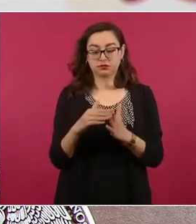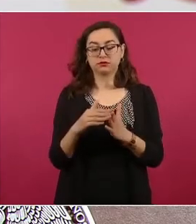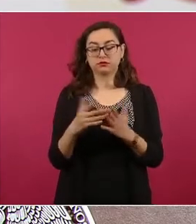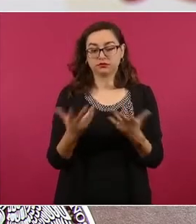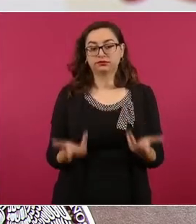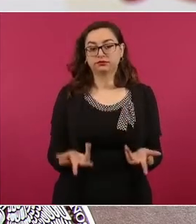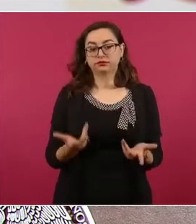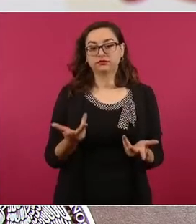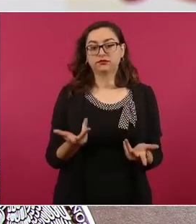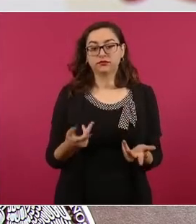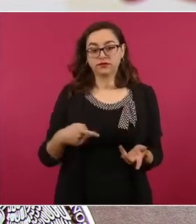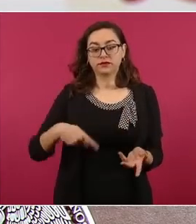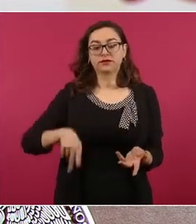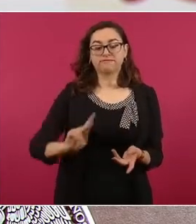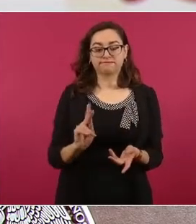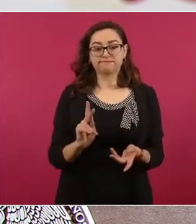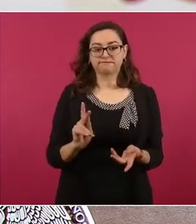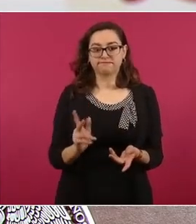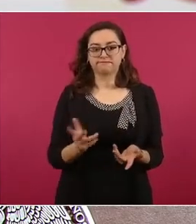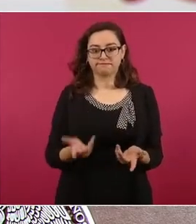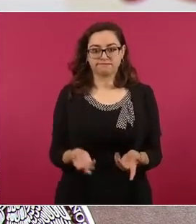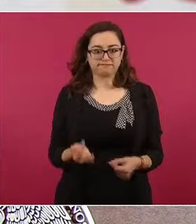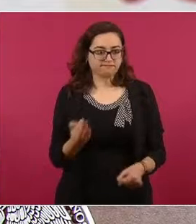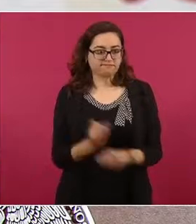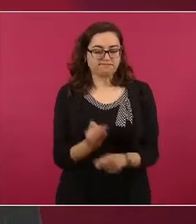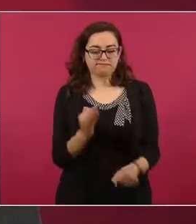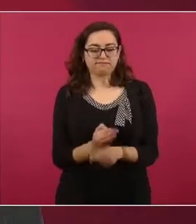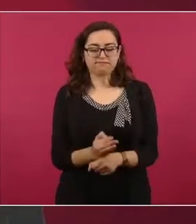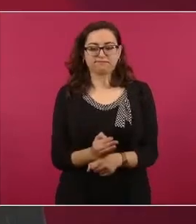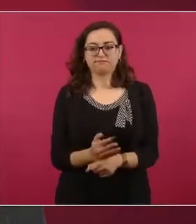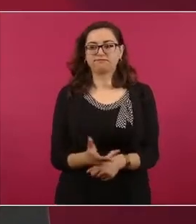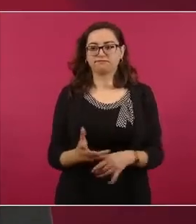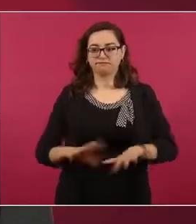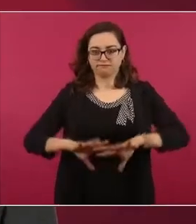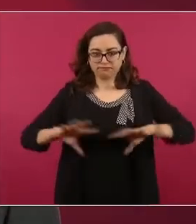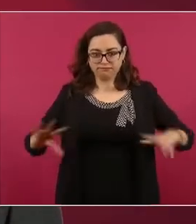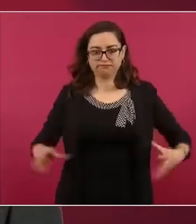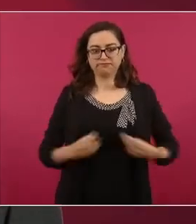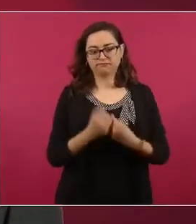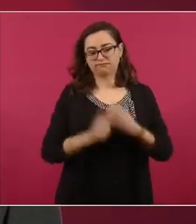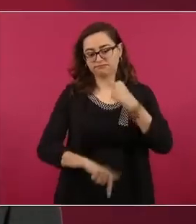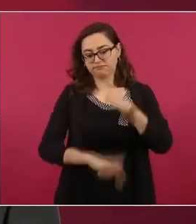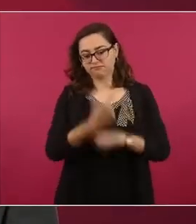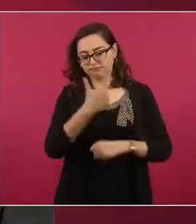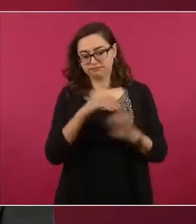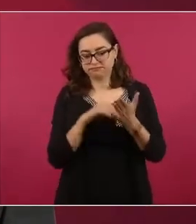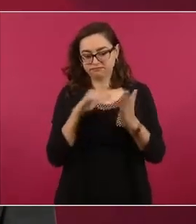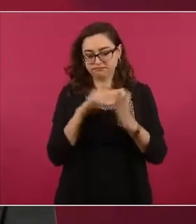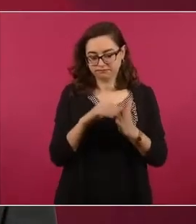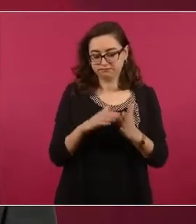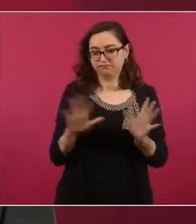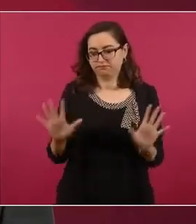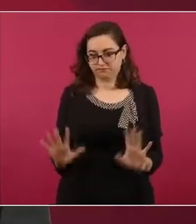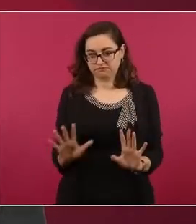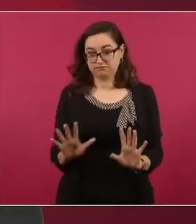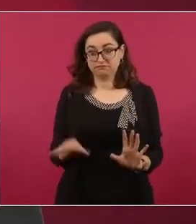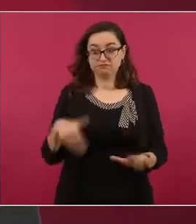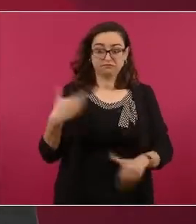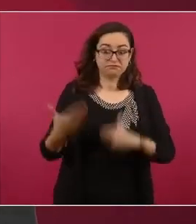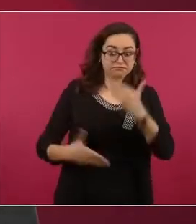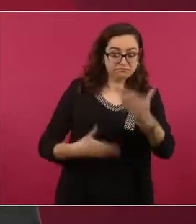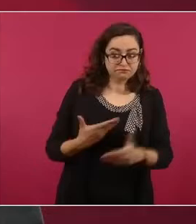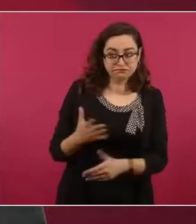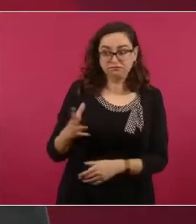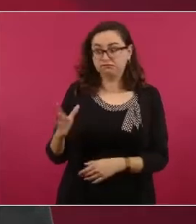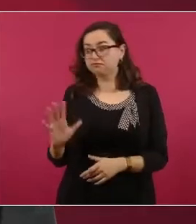contrato, pero desde luego esto es lo que hasta ahorita está pactado. Conforme se vaya viendo si hay más necesidad, se completará. Si